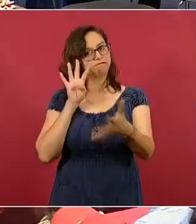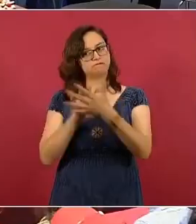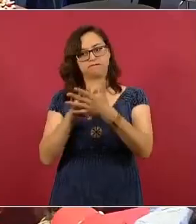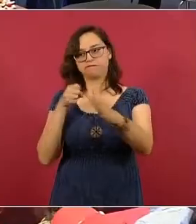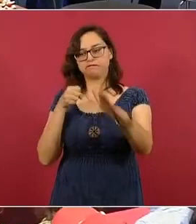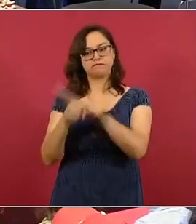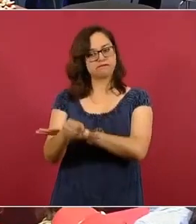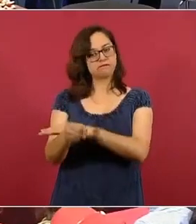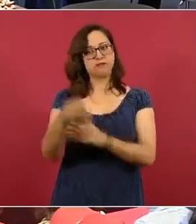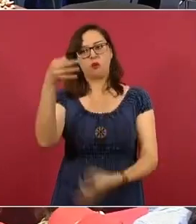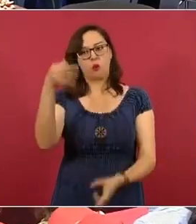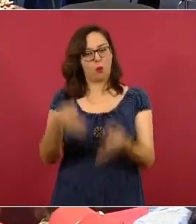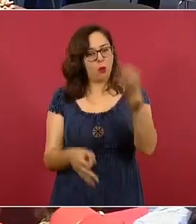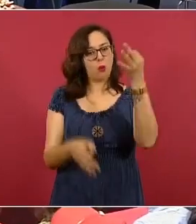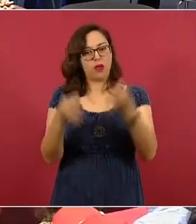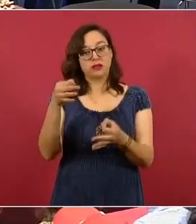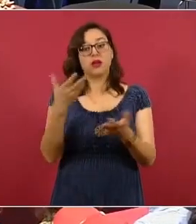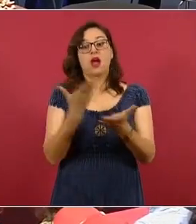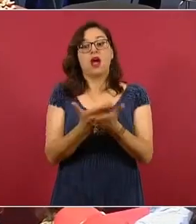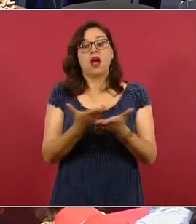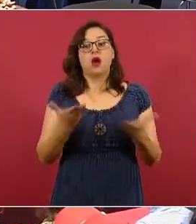estamos ahora